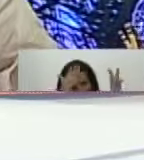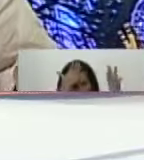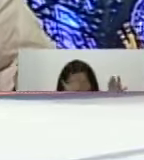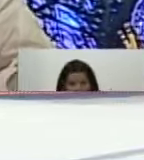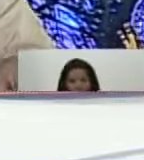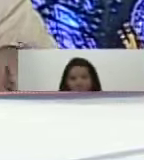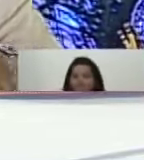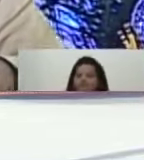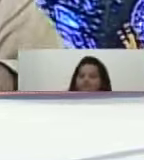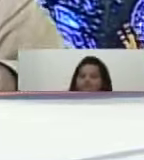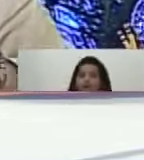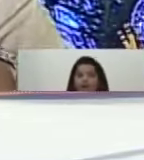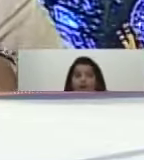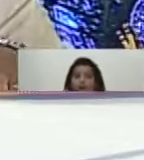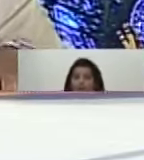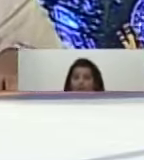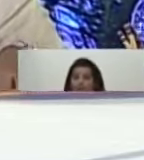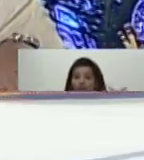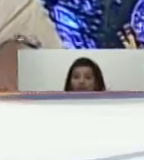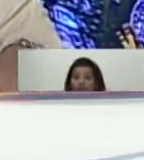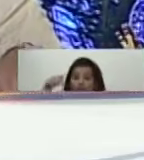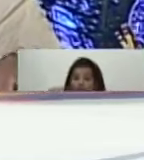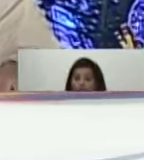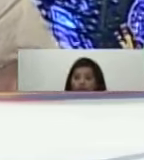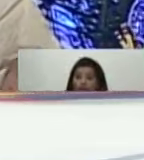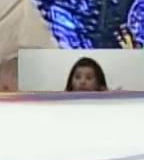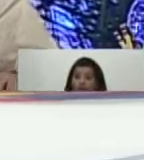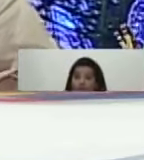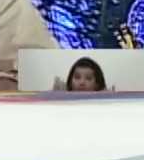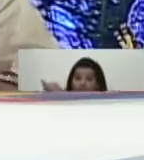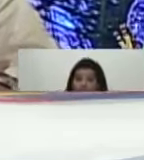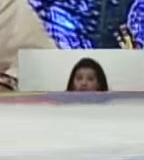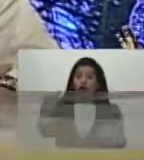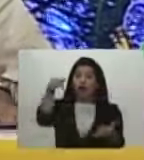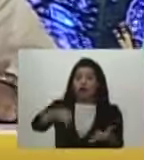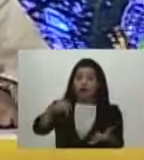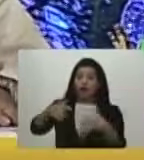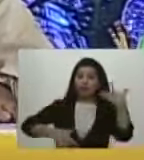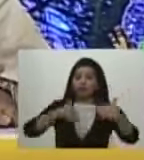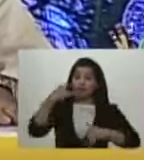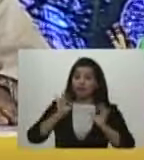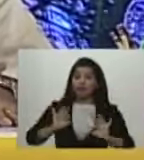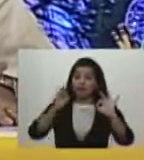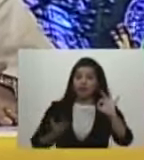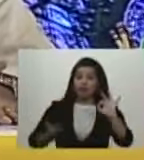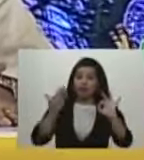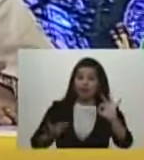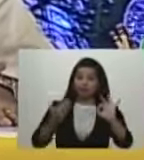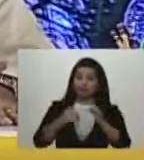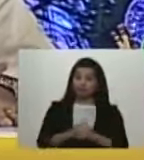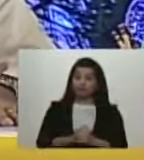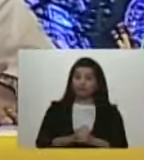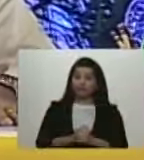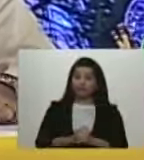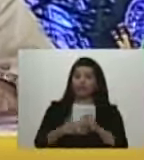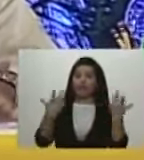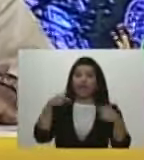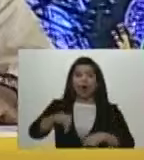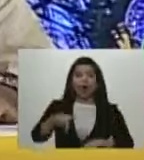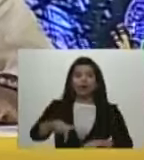con este acto lleno de simbología y de carga histórica. No es poca